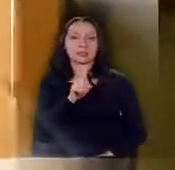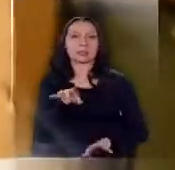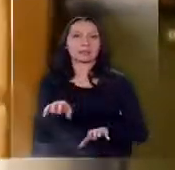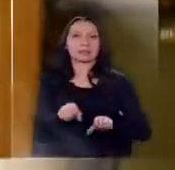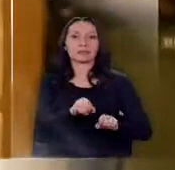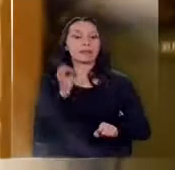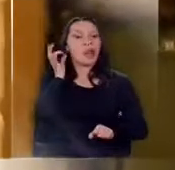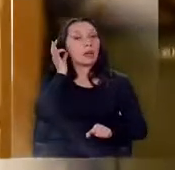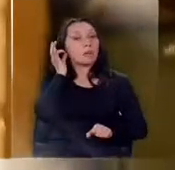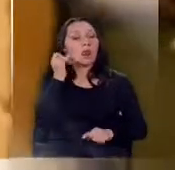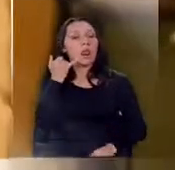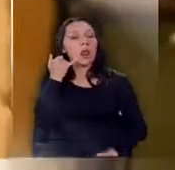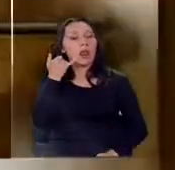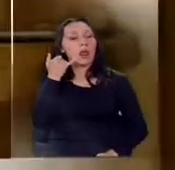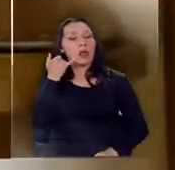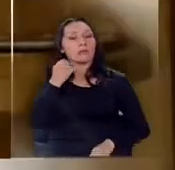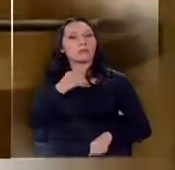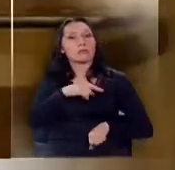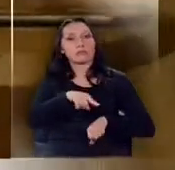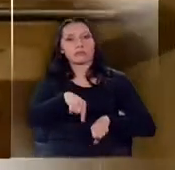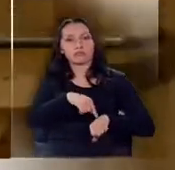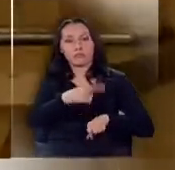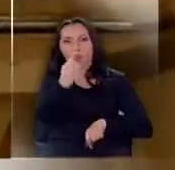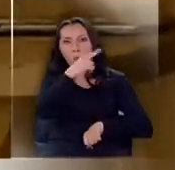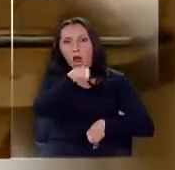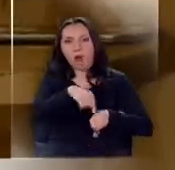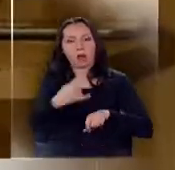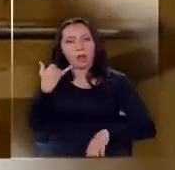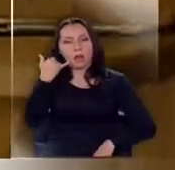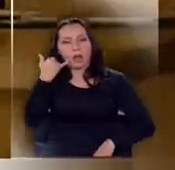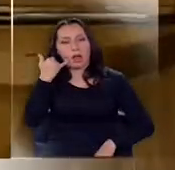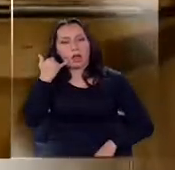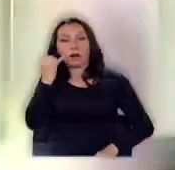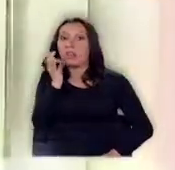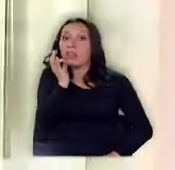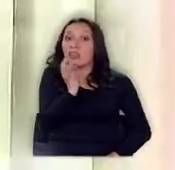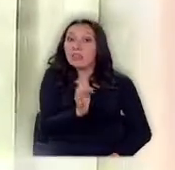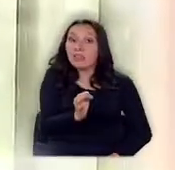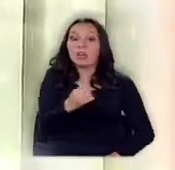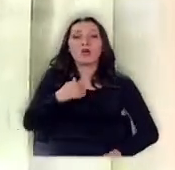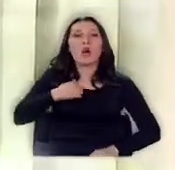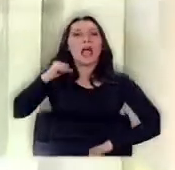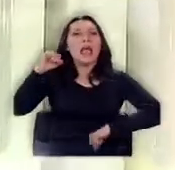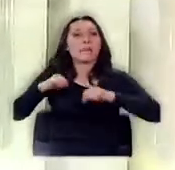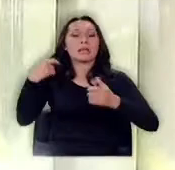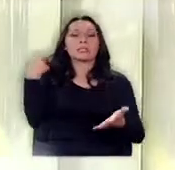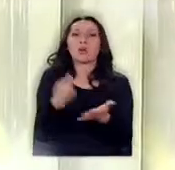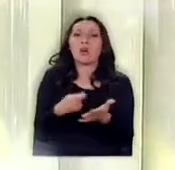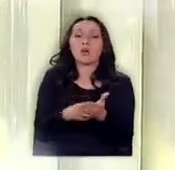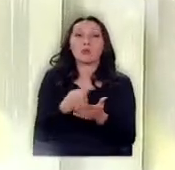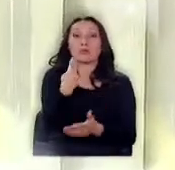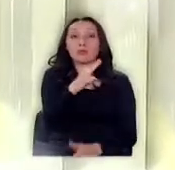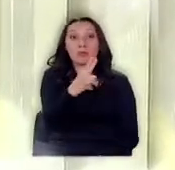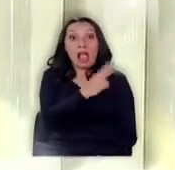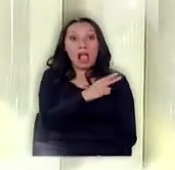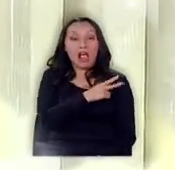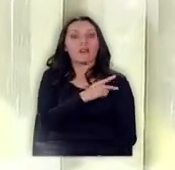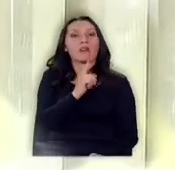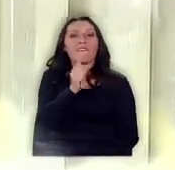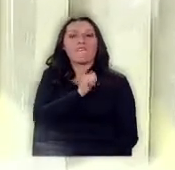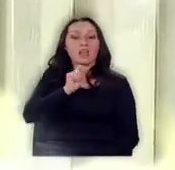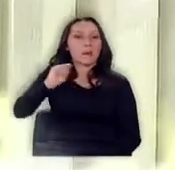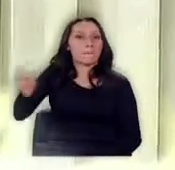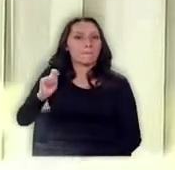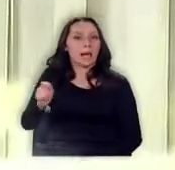retenida al teléfono alrededor de una hora. Le dijeron que eran de una empresa de cobranzas, que su patrón tenía unas